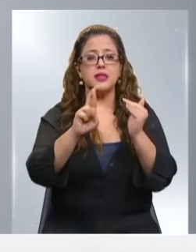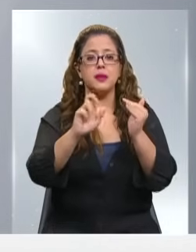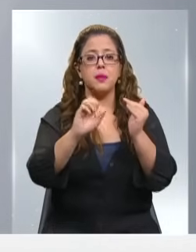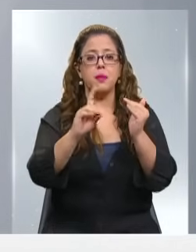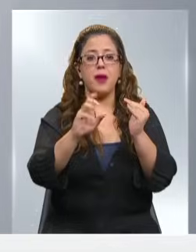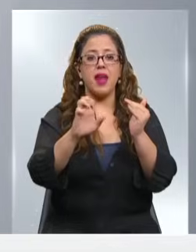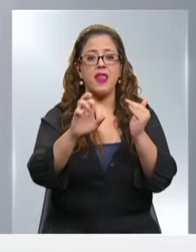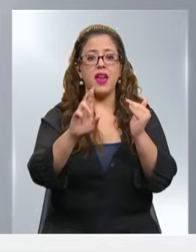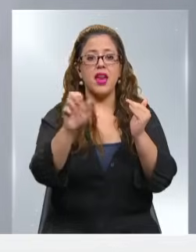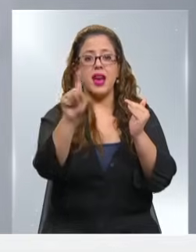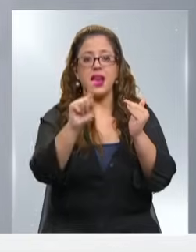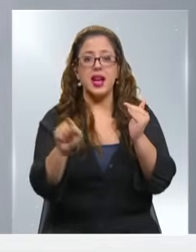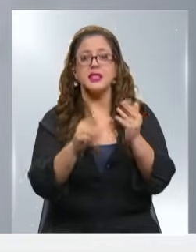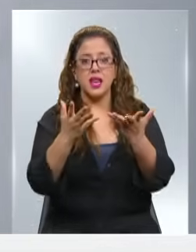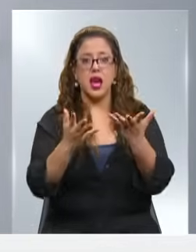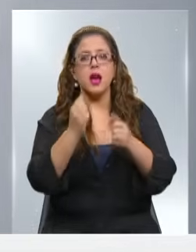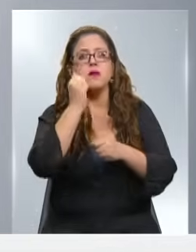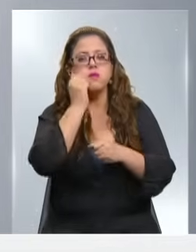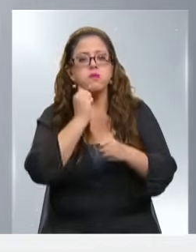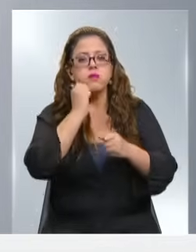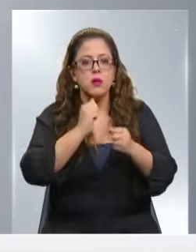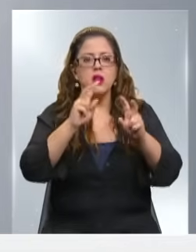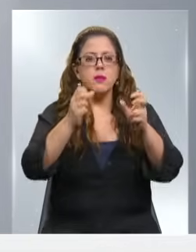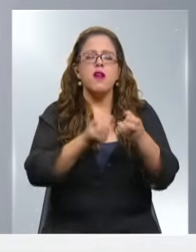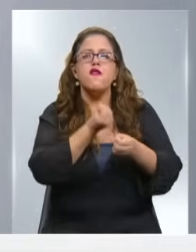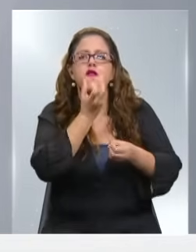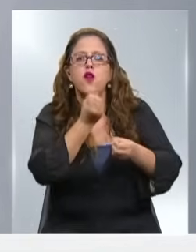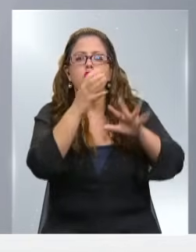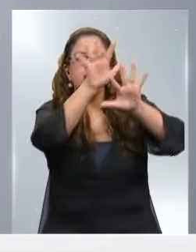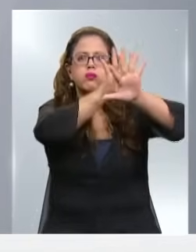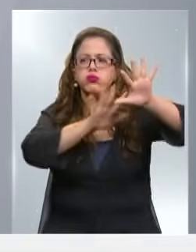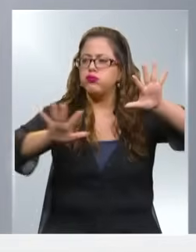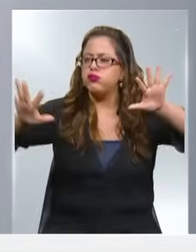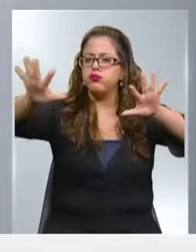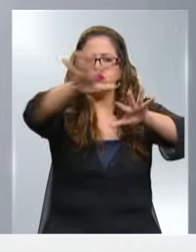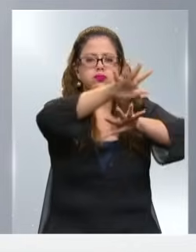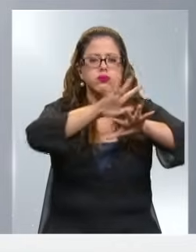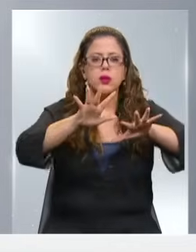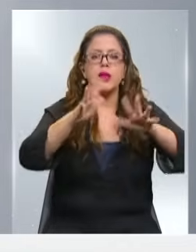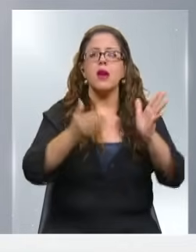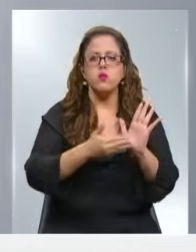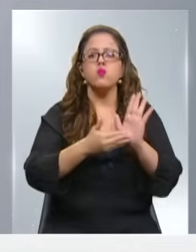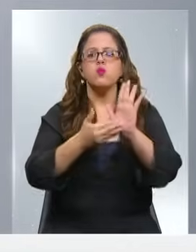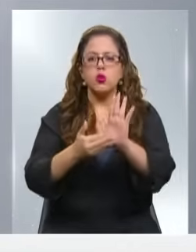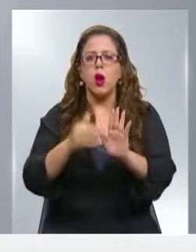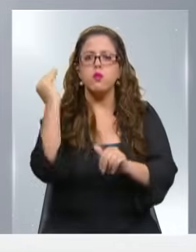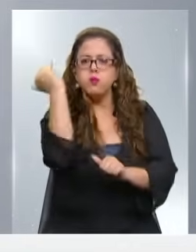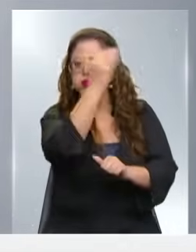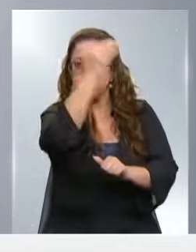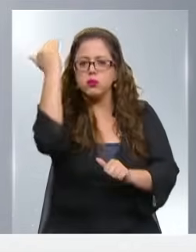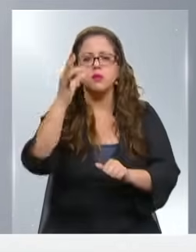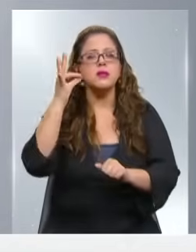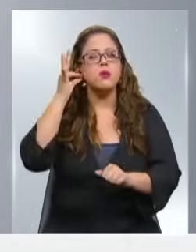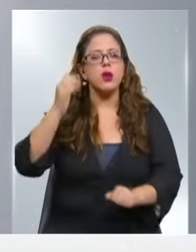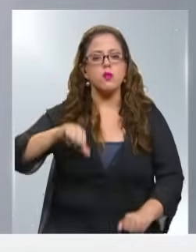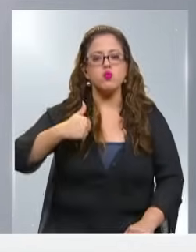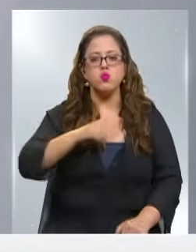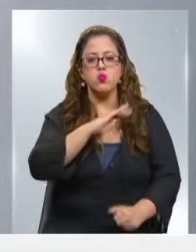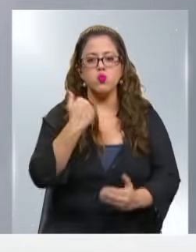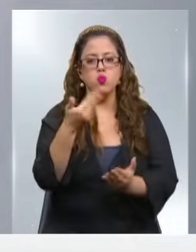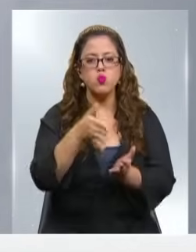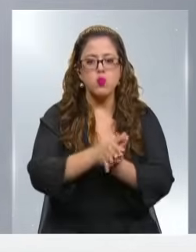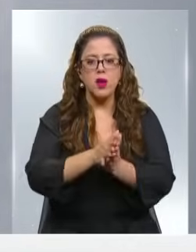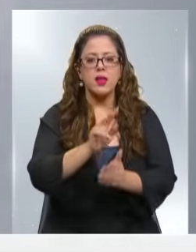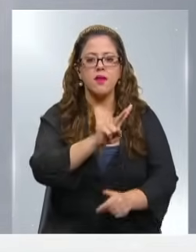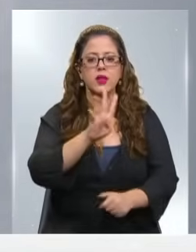no tardaron en aparecer. Arreglos florales adornaron el entorno, dando cuenta de la popularidad de la joven asesinada a